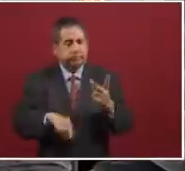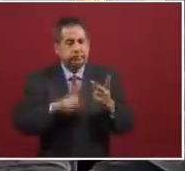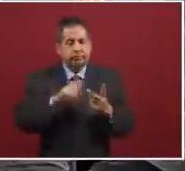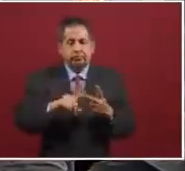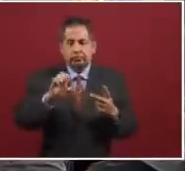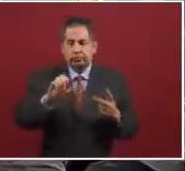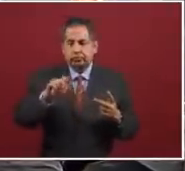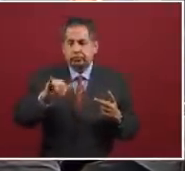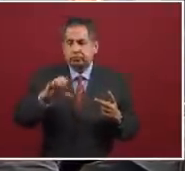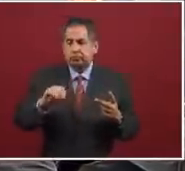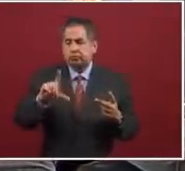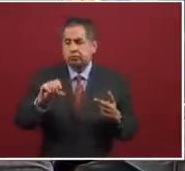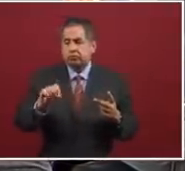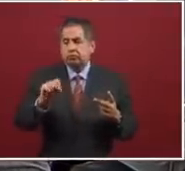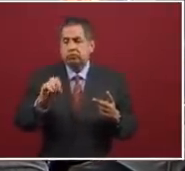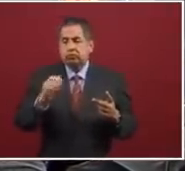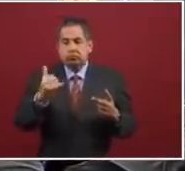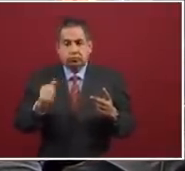Lozoya,